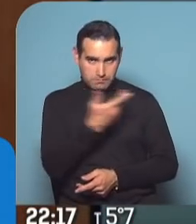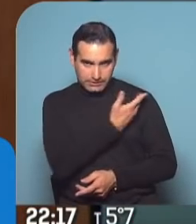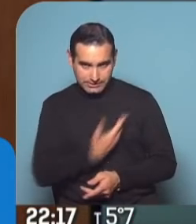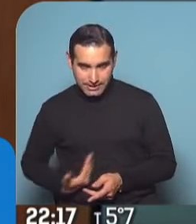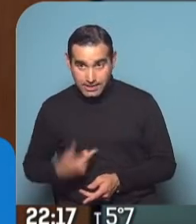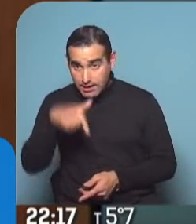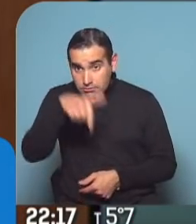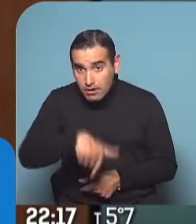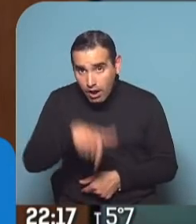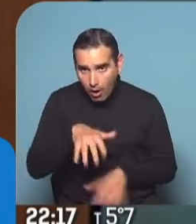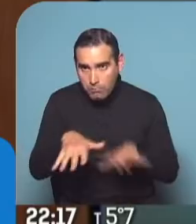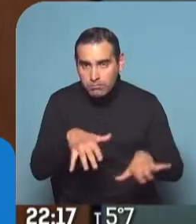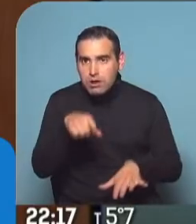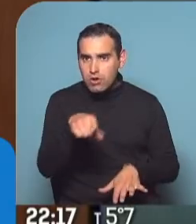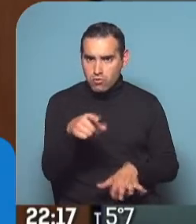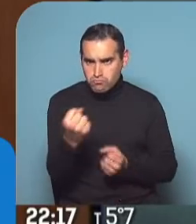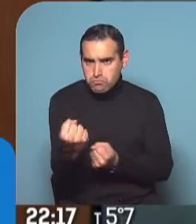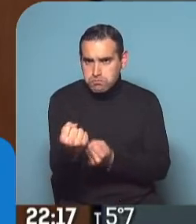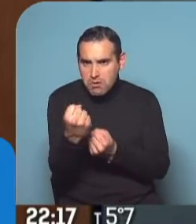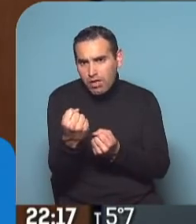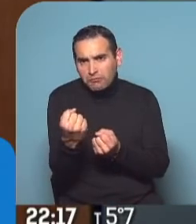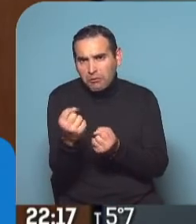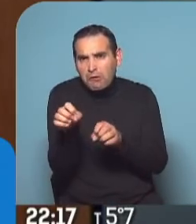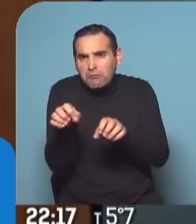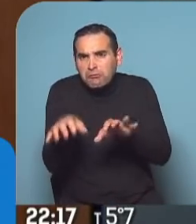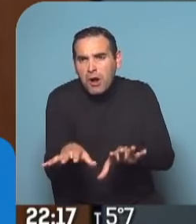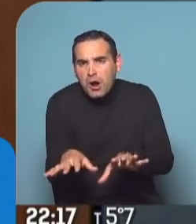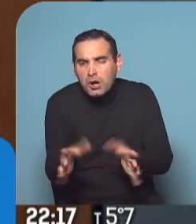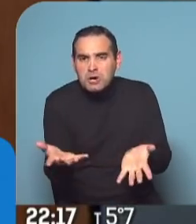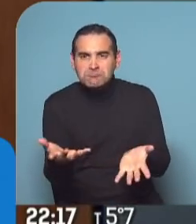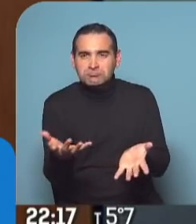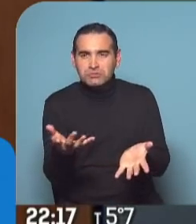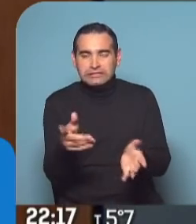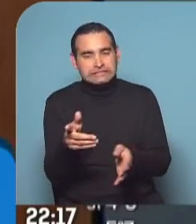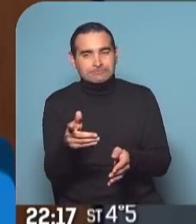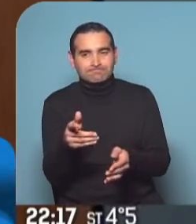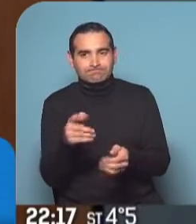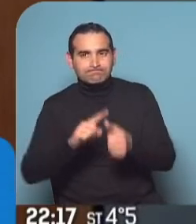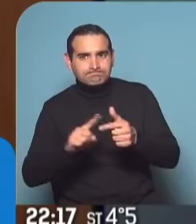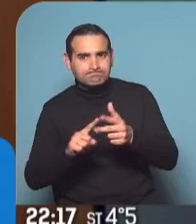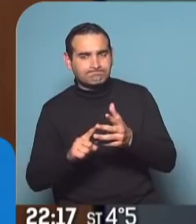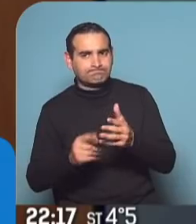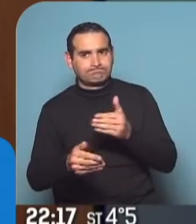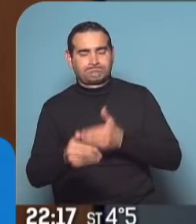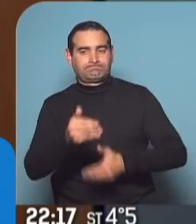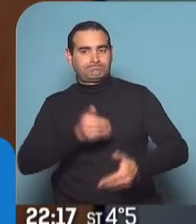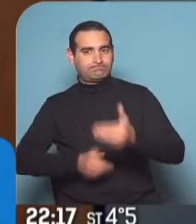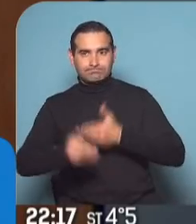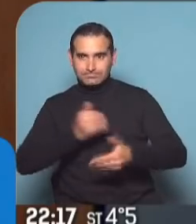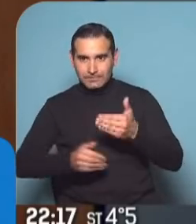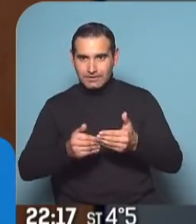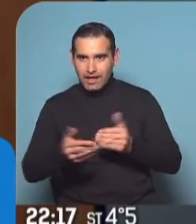ahora, en este momento, un poder endeble, precario, tuvo que dar marcha atrás con la mayor parte